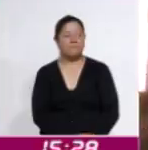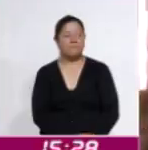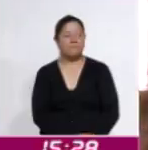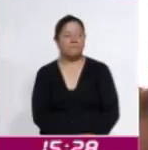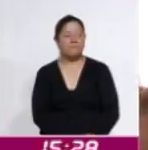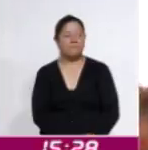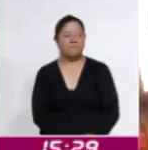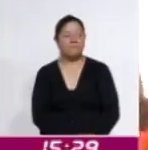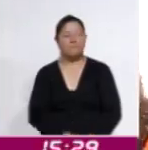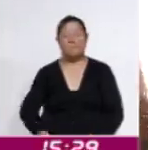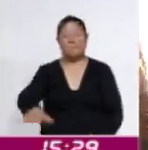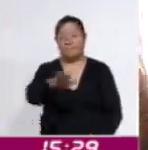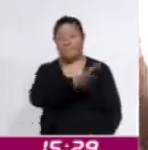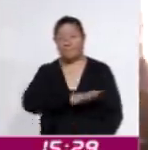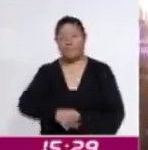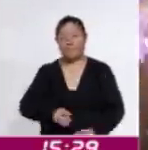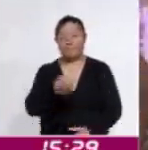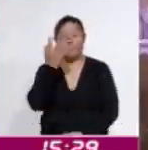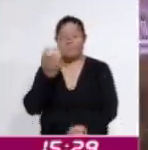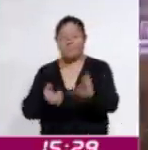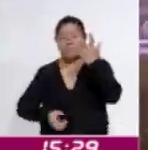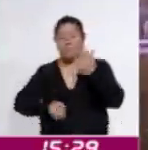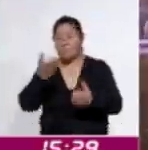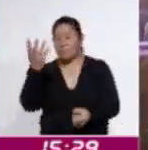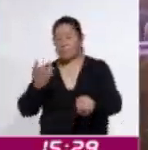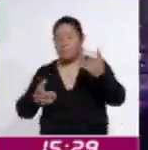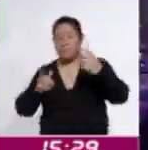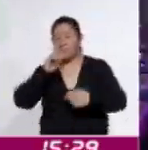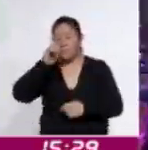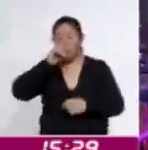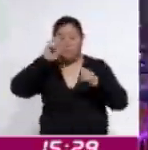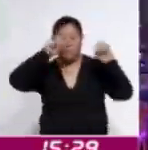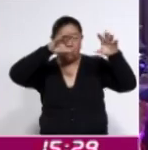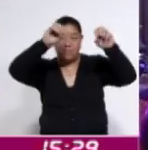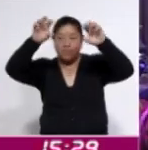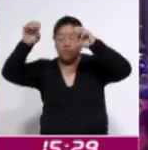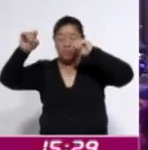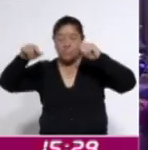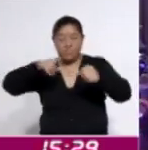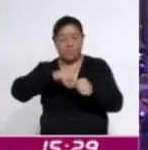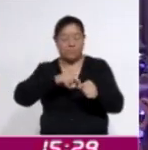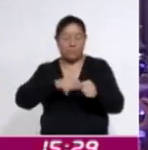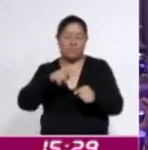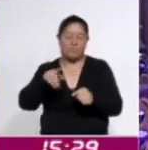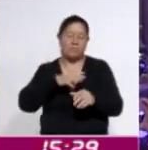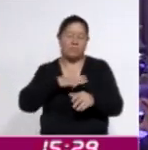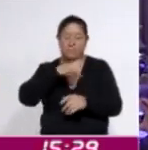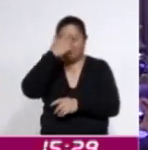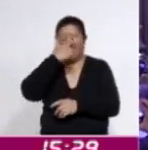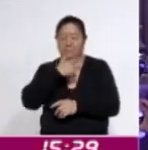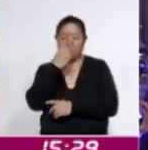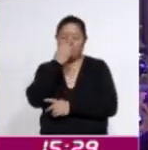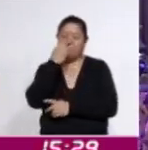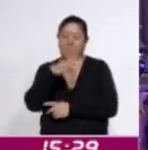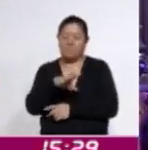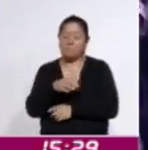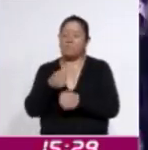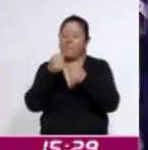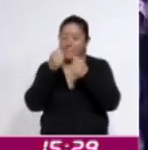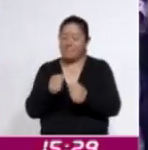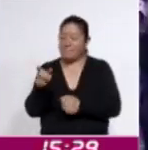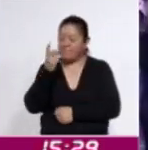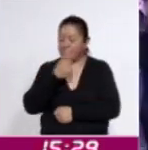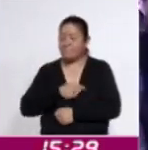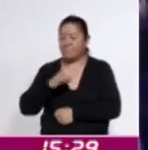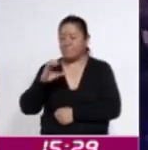El espectáculo de pirotecnia, fuegos artificiales y luces multicolores coronó una noche inolvidable, tal como lo confirmó Clara